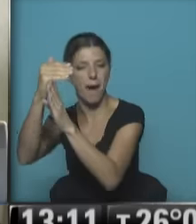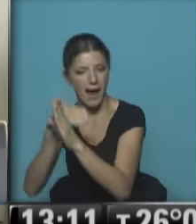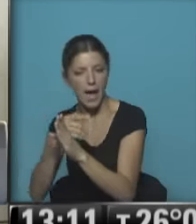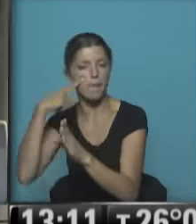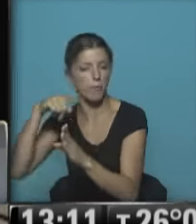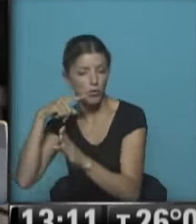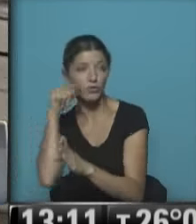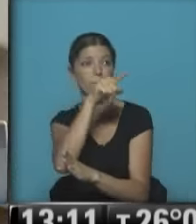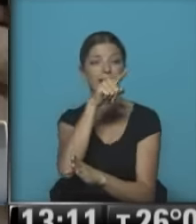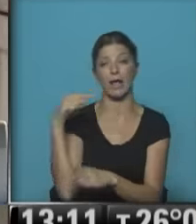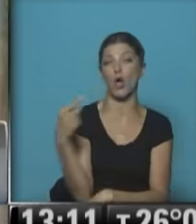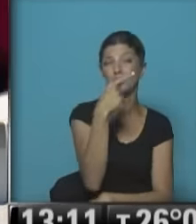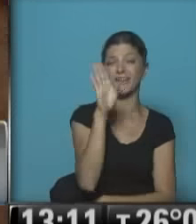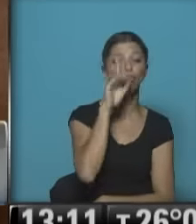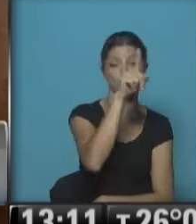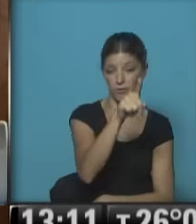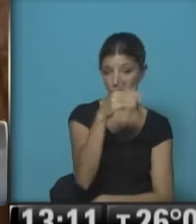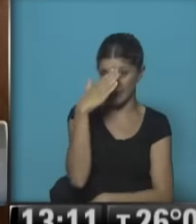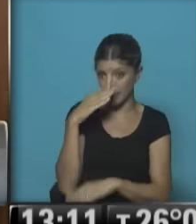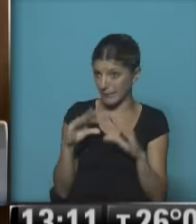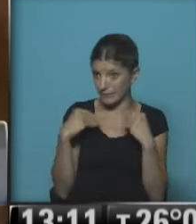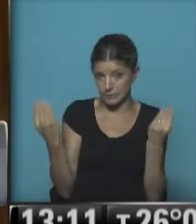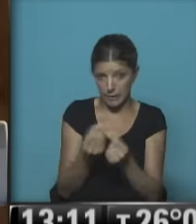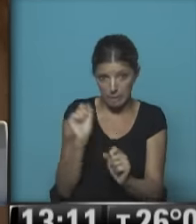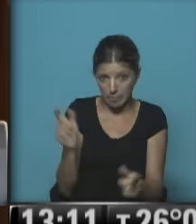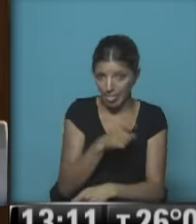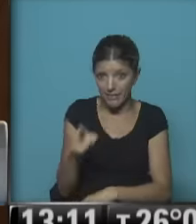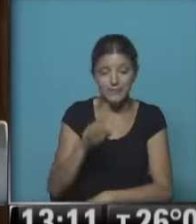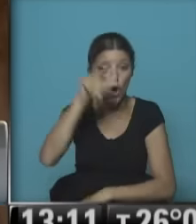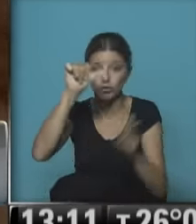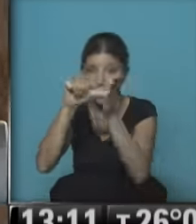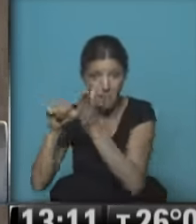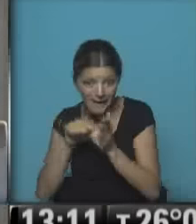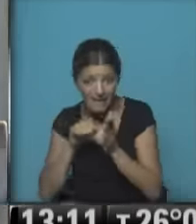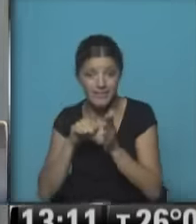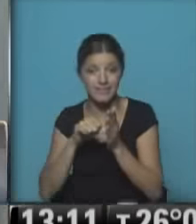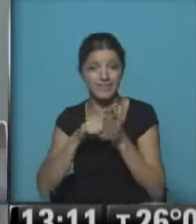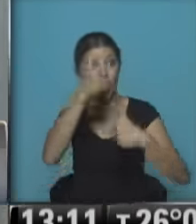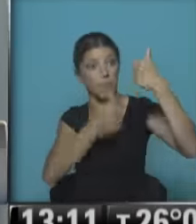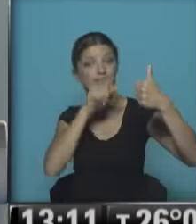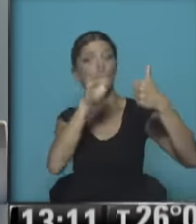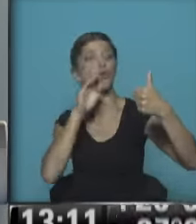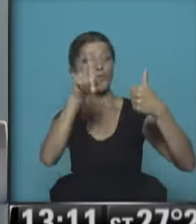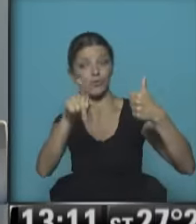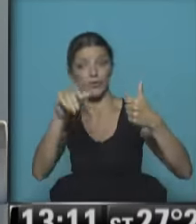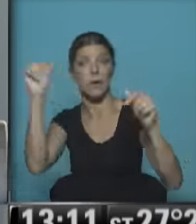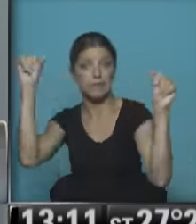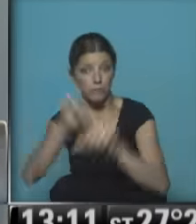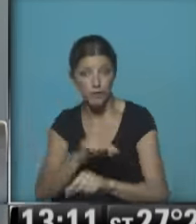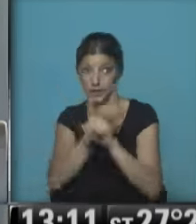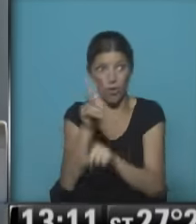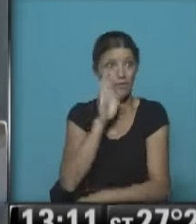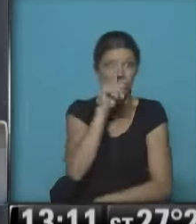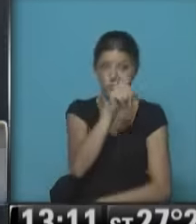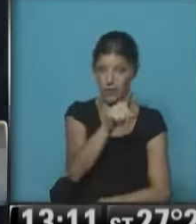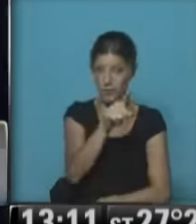para perjudicarlo, el resultado fue que perjudicó más a los rivales políticos de Estados Unidos que a sí mismo. En